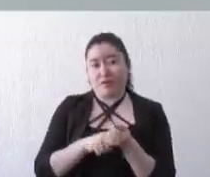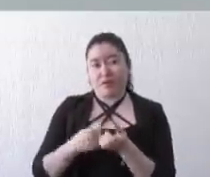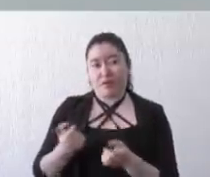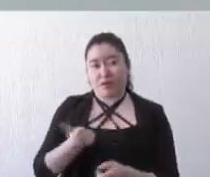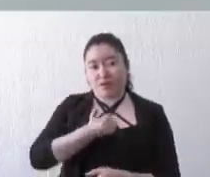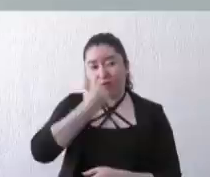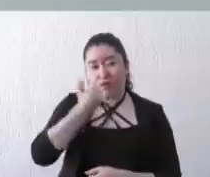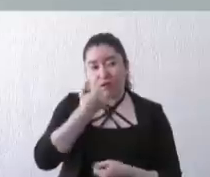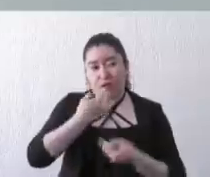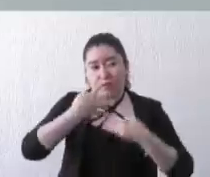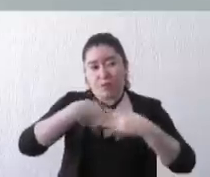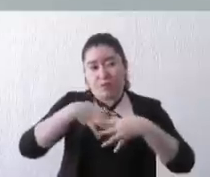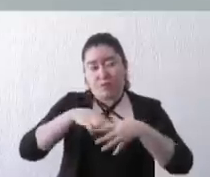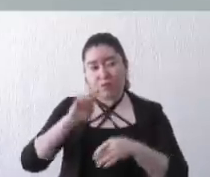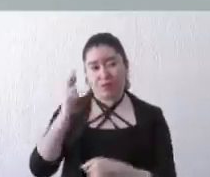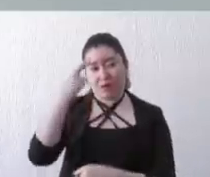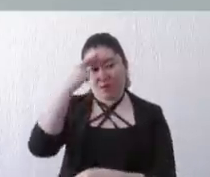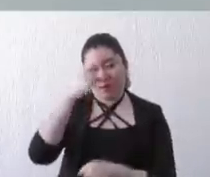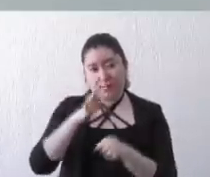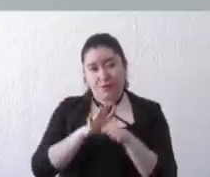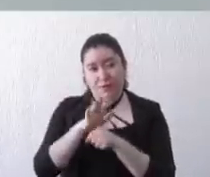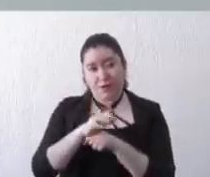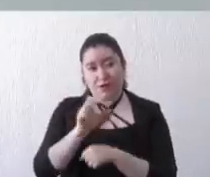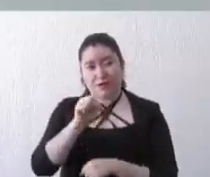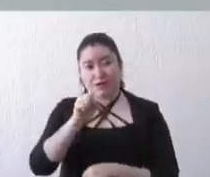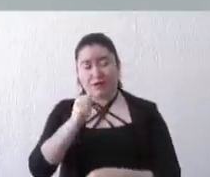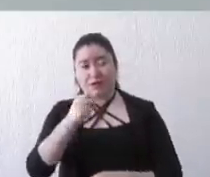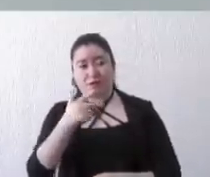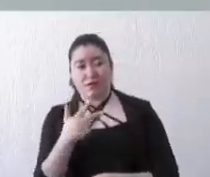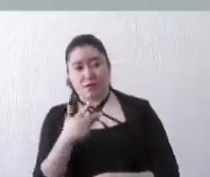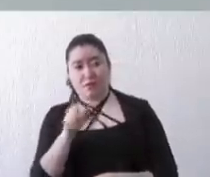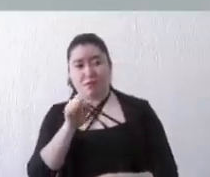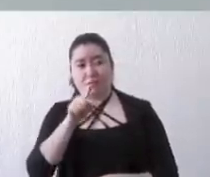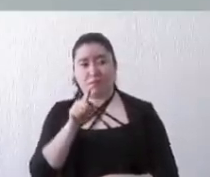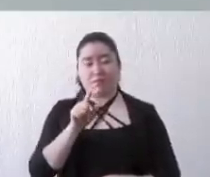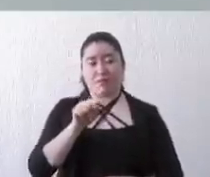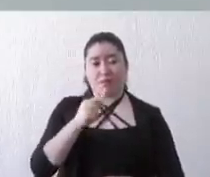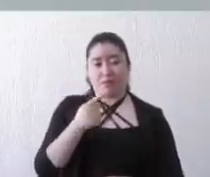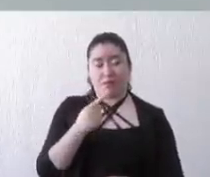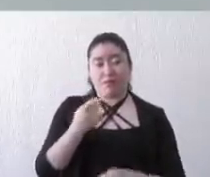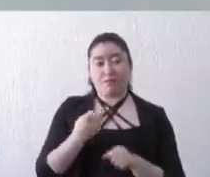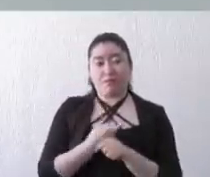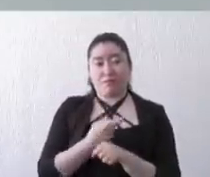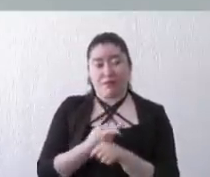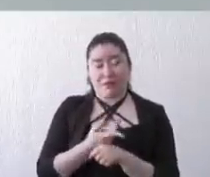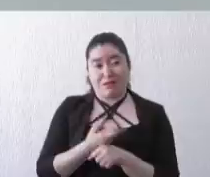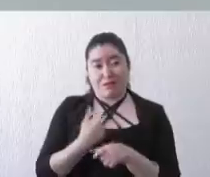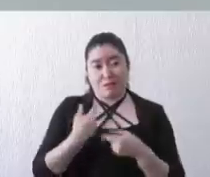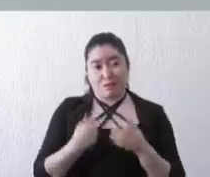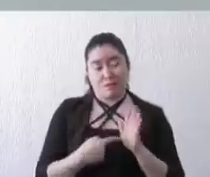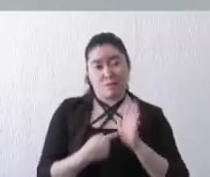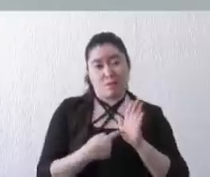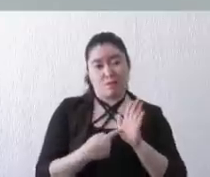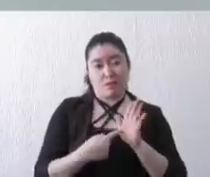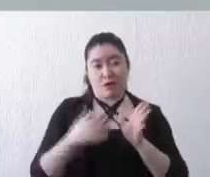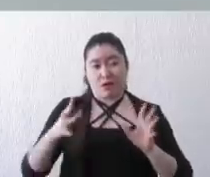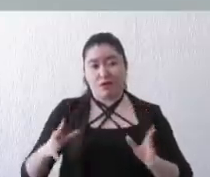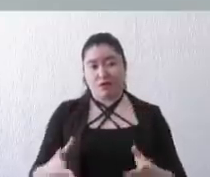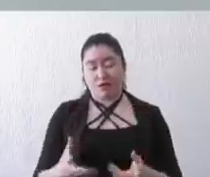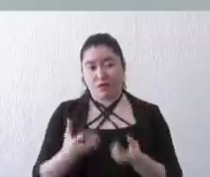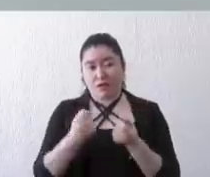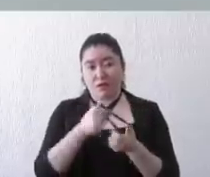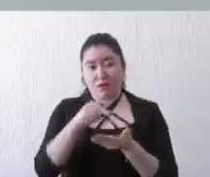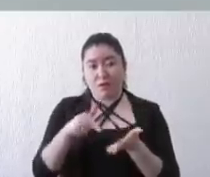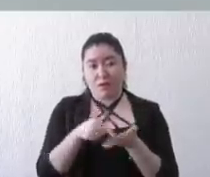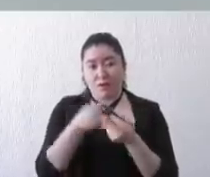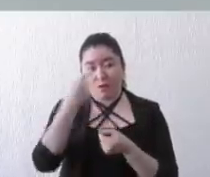como parte de nuestra memoria el 68, el 71, pues, representa esta recuperación como un espacio